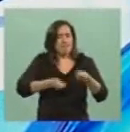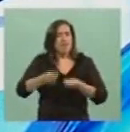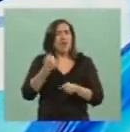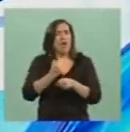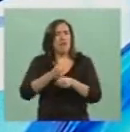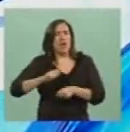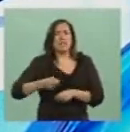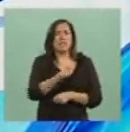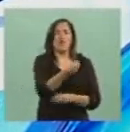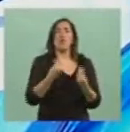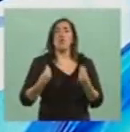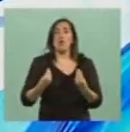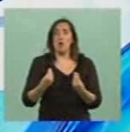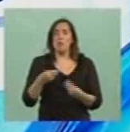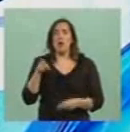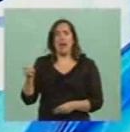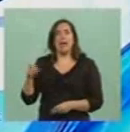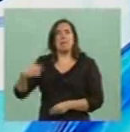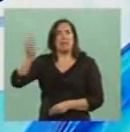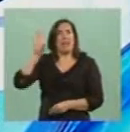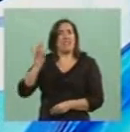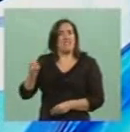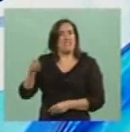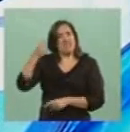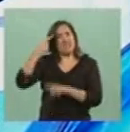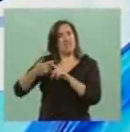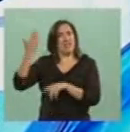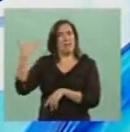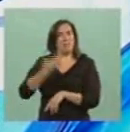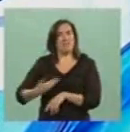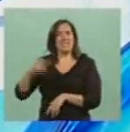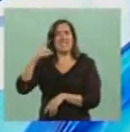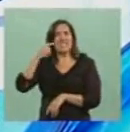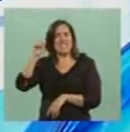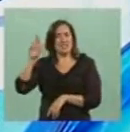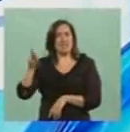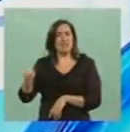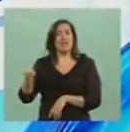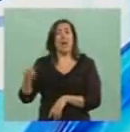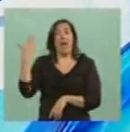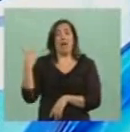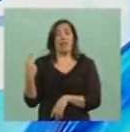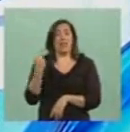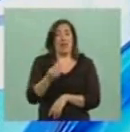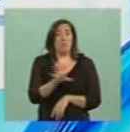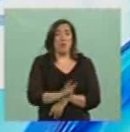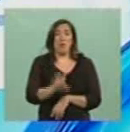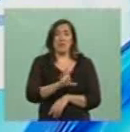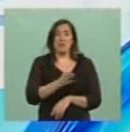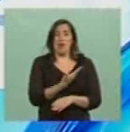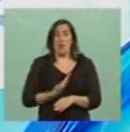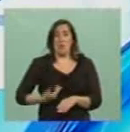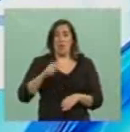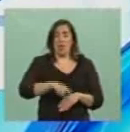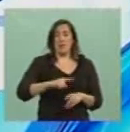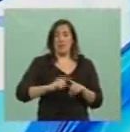Y a él le tocó siempre la más difícil. A él le tocó, siendo gobernador, llegar a una provincia donde,